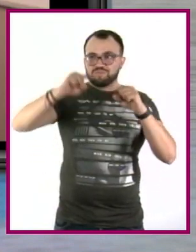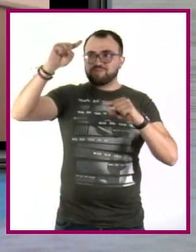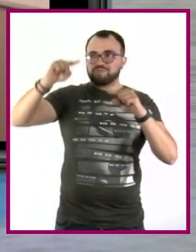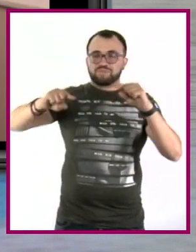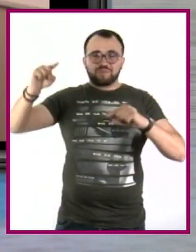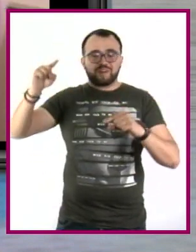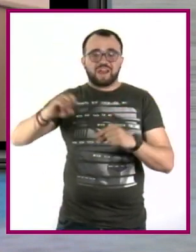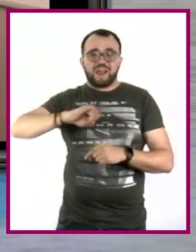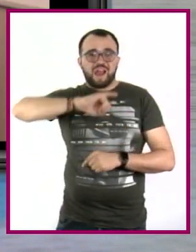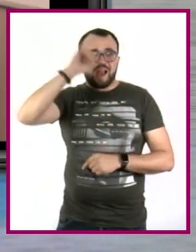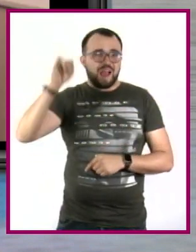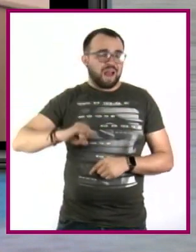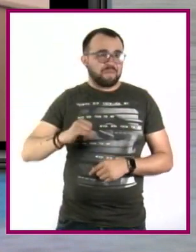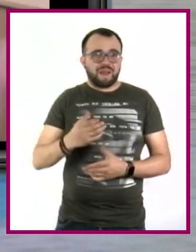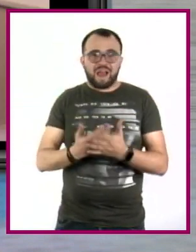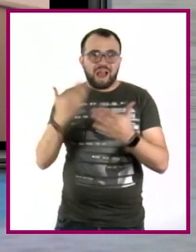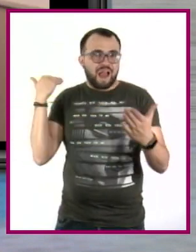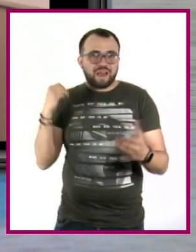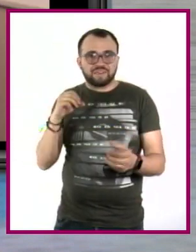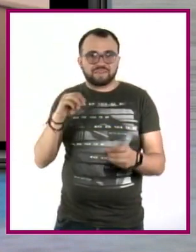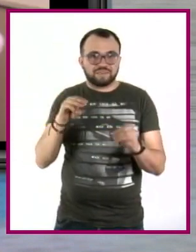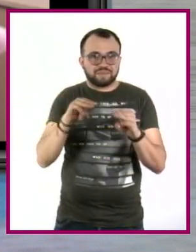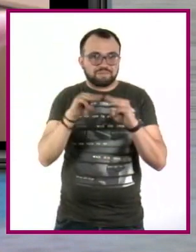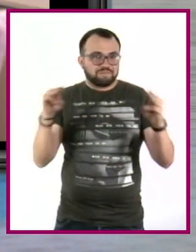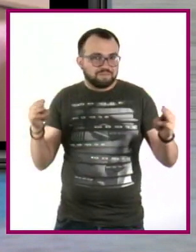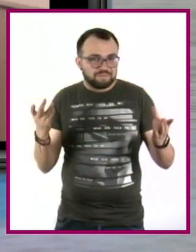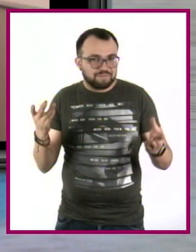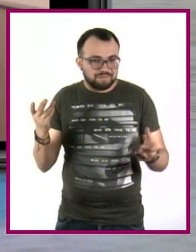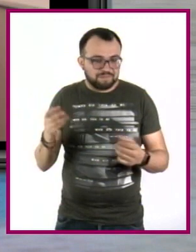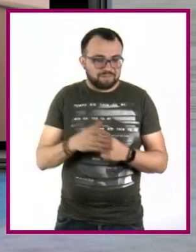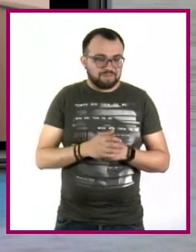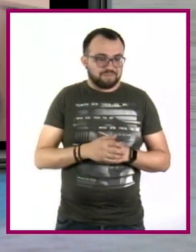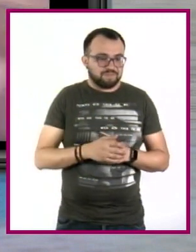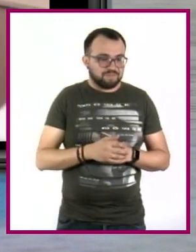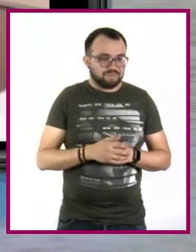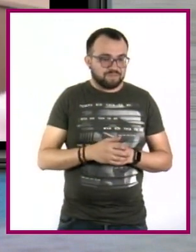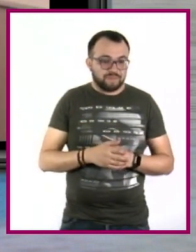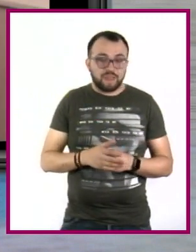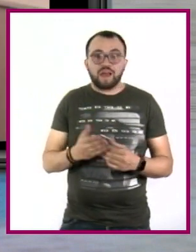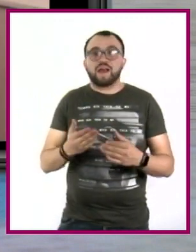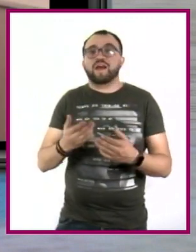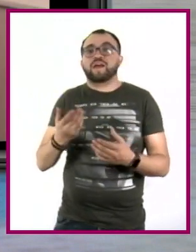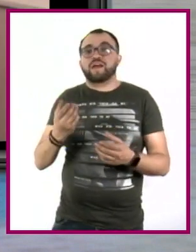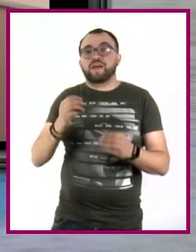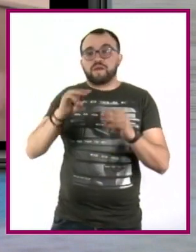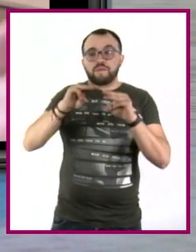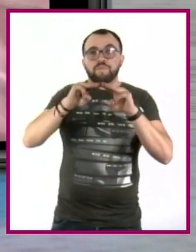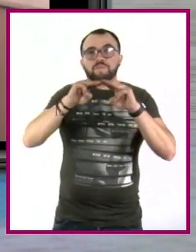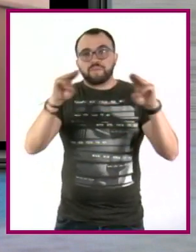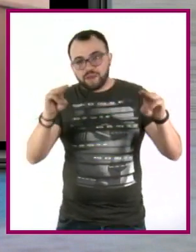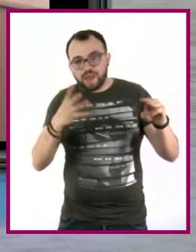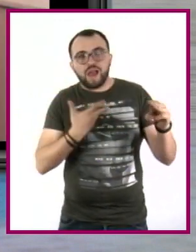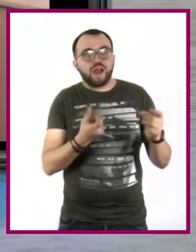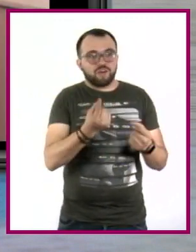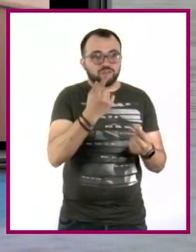antes nunca se habían medido, para núcleos de los que sí se han medido, pero con poca estadística,